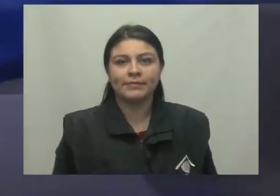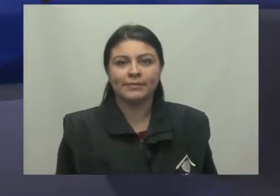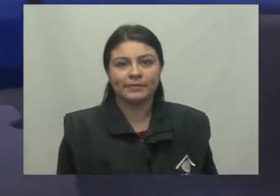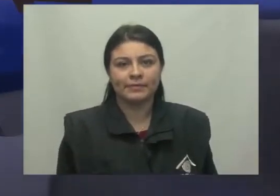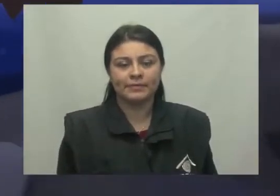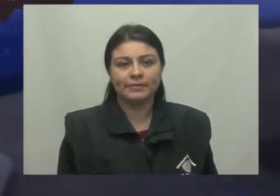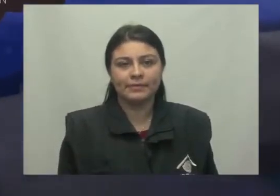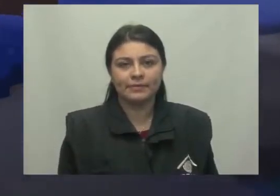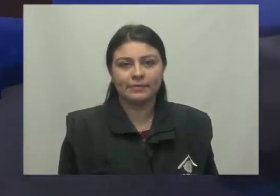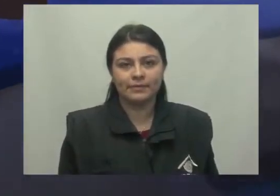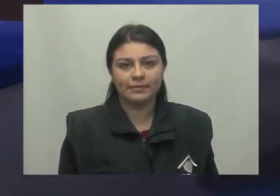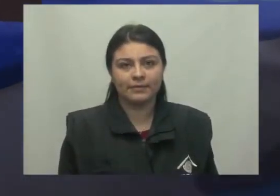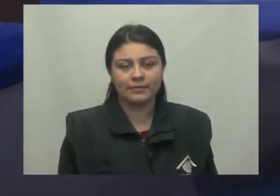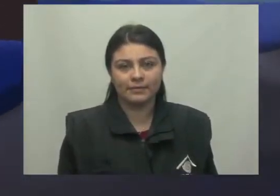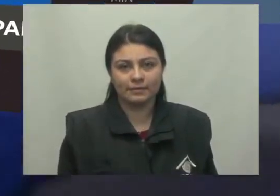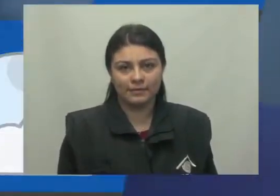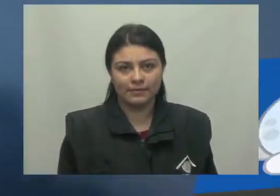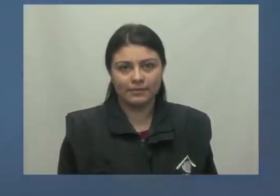Música